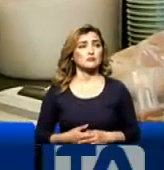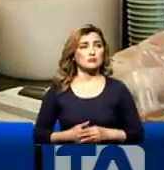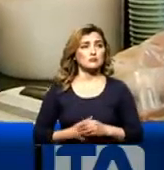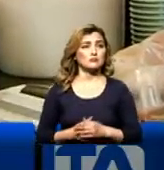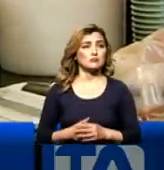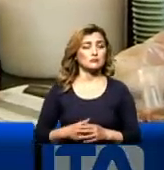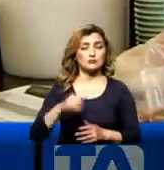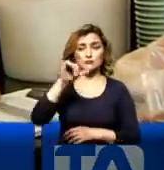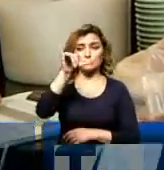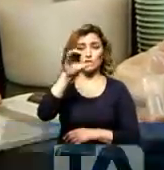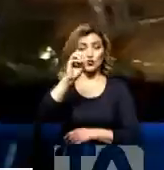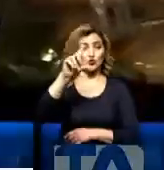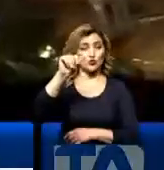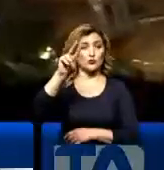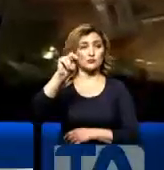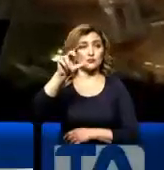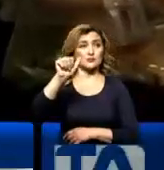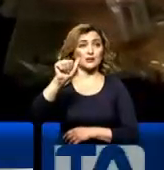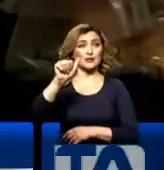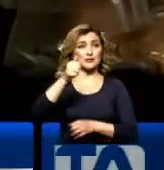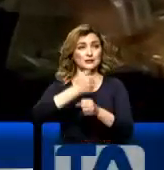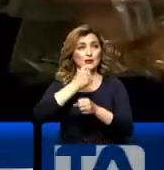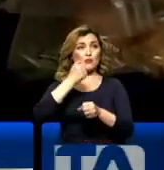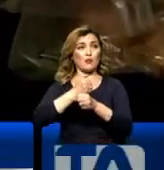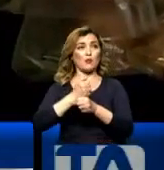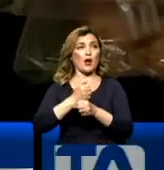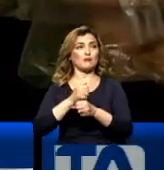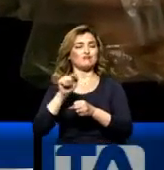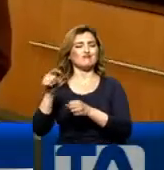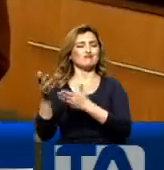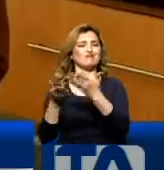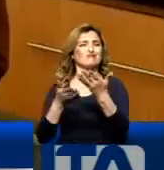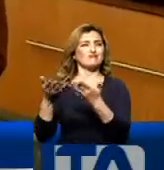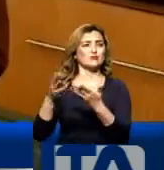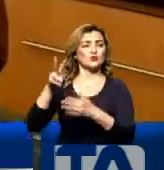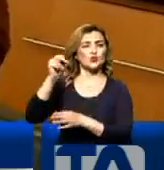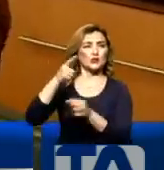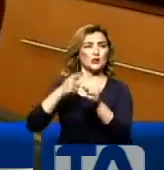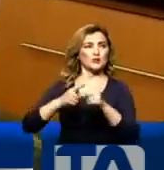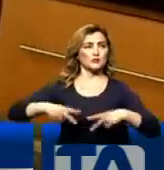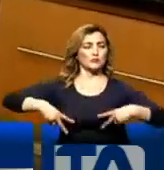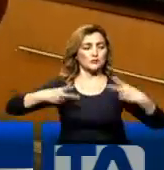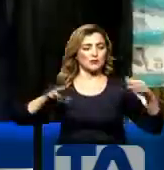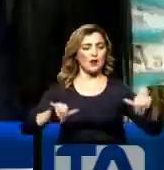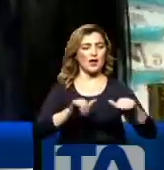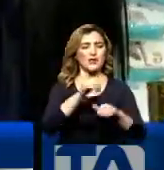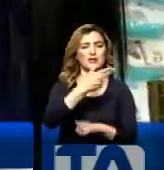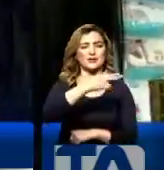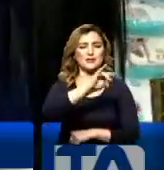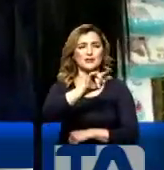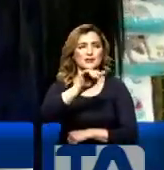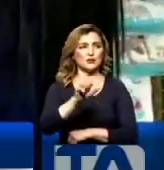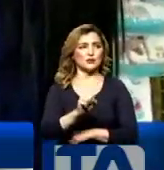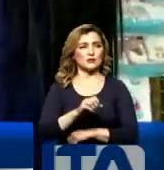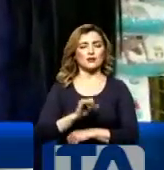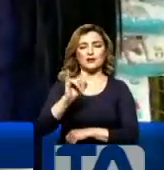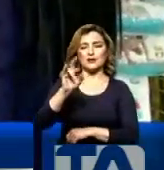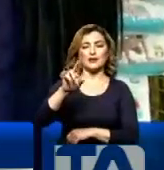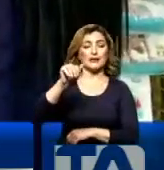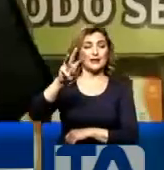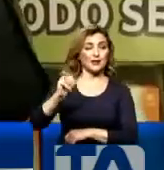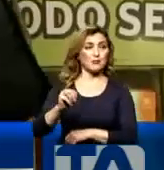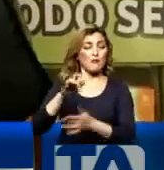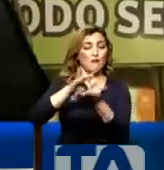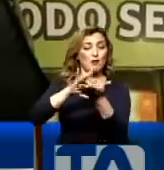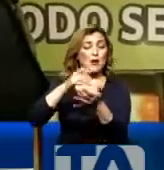Ella es Yolanda. Trabaja en un autoservicio en el norte de Quito y vive en el Valle de los Chillos. Y ella es Irma. Es dependiente